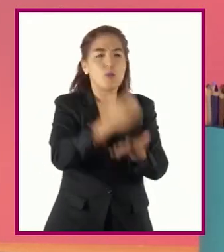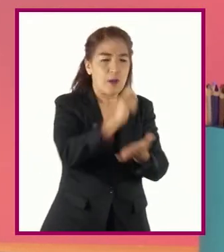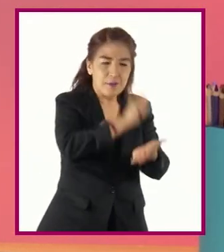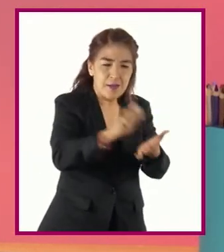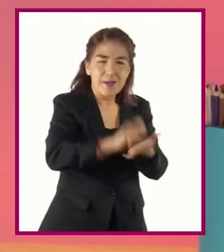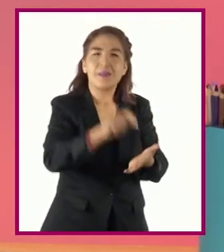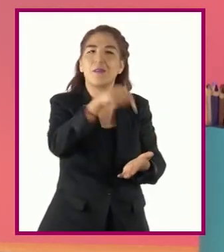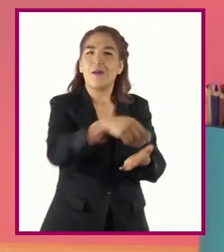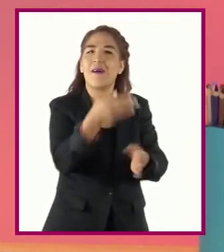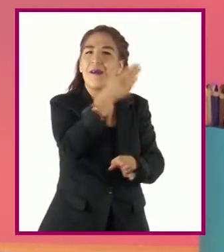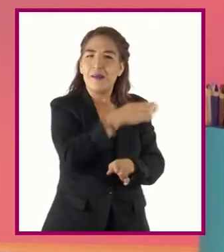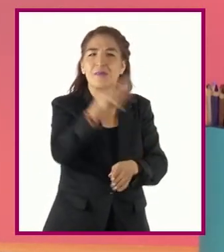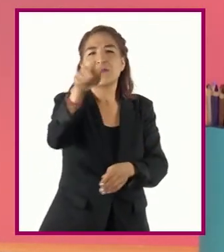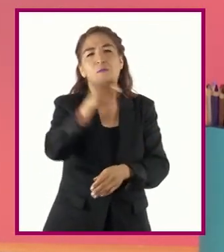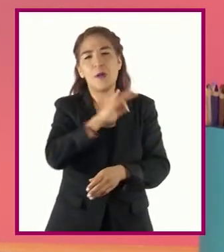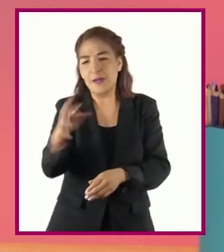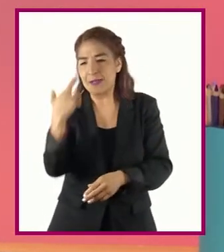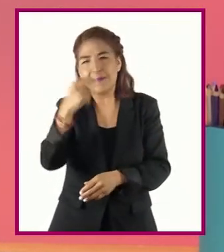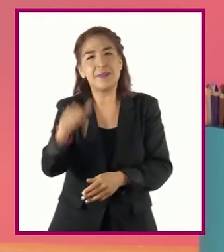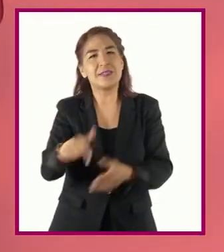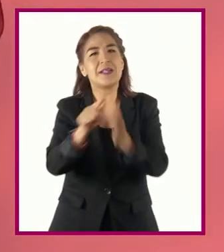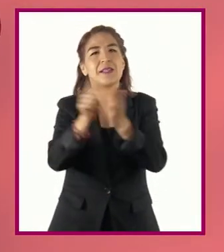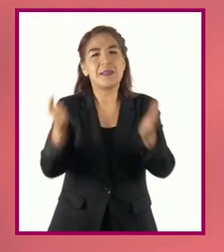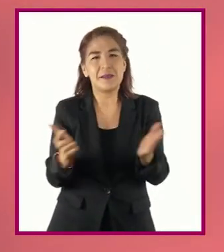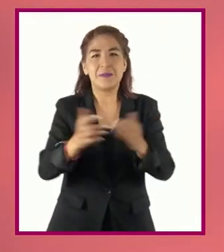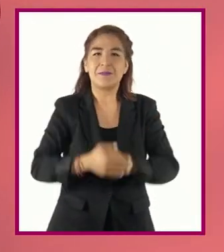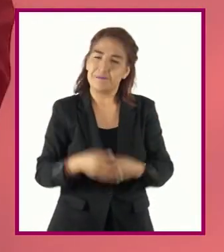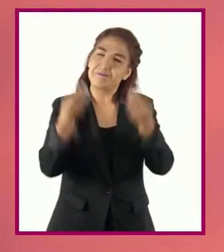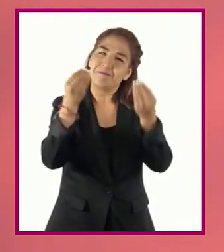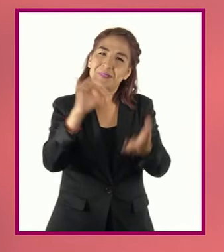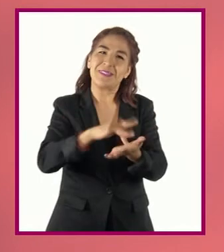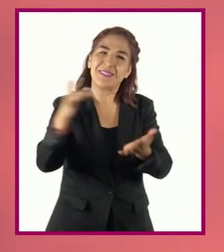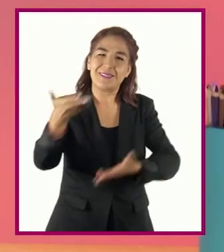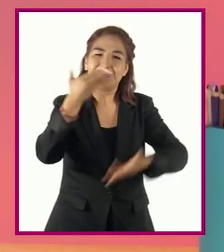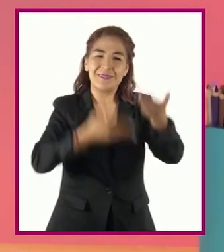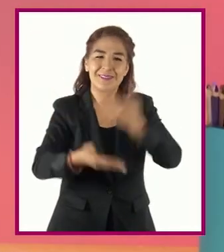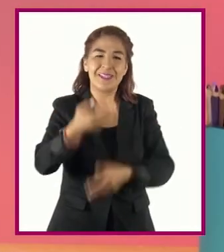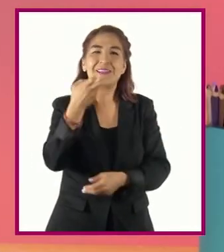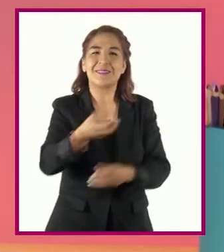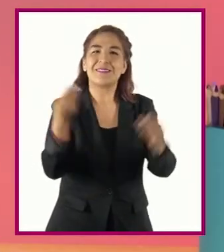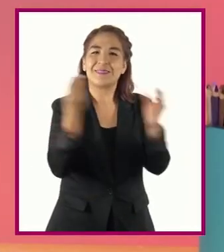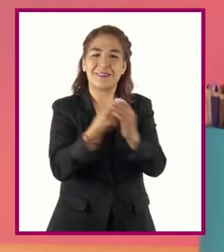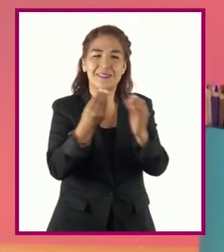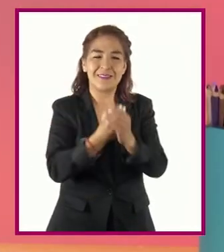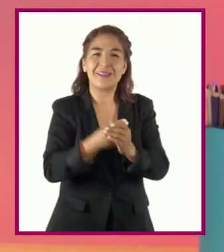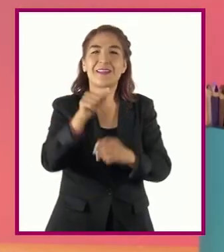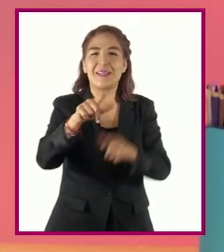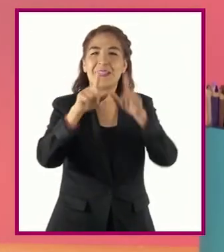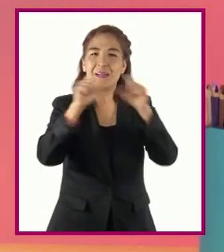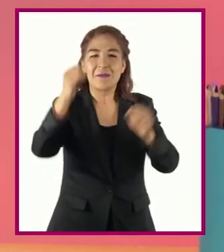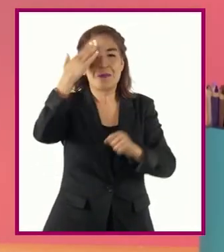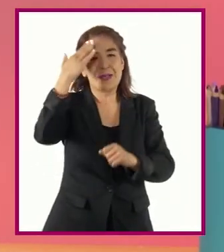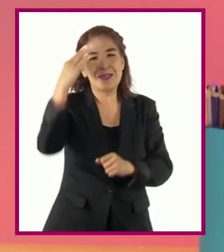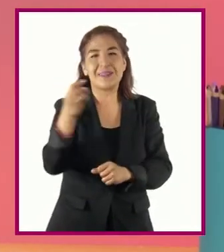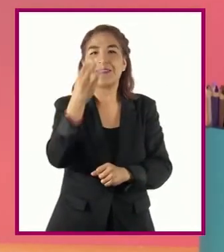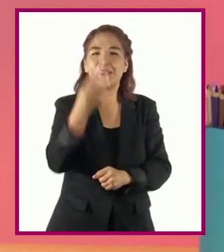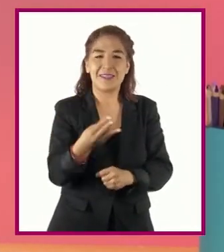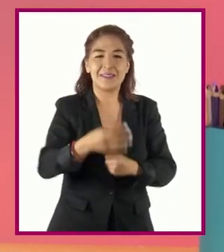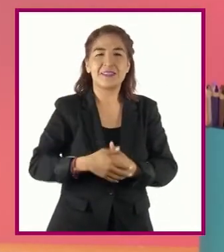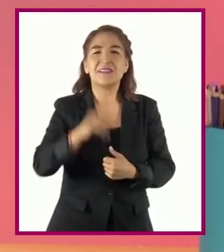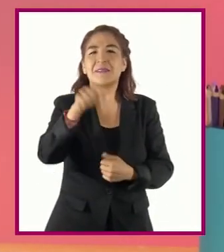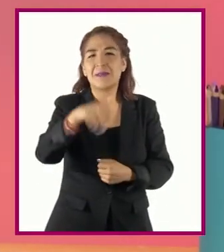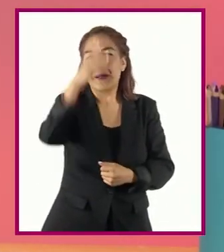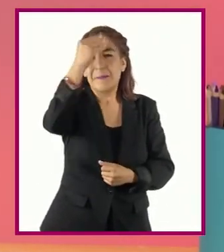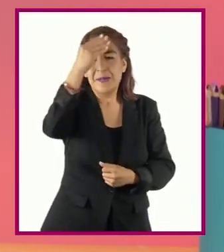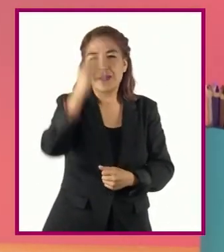y consulten su libro de texto. Gracias por compartir con nosotros esta sesión de Lengua Materna 3 en la